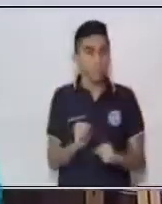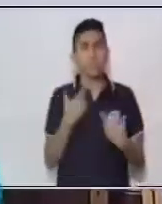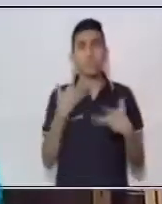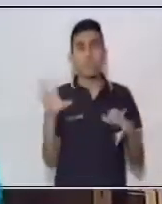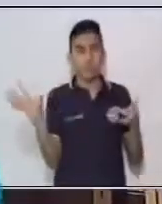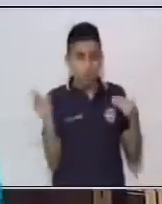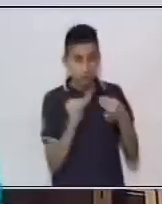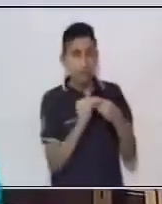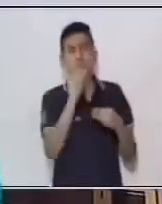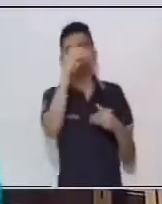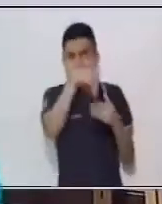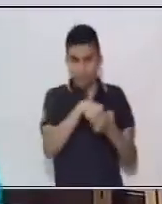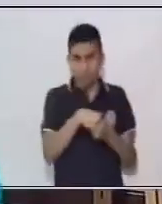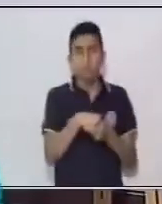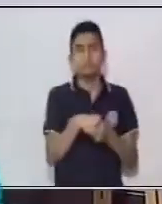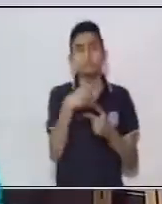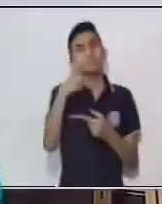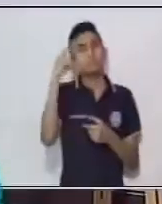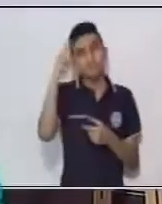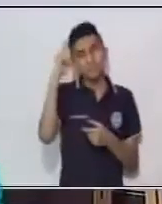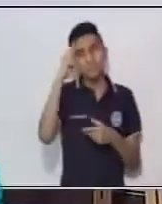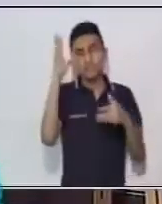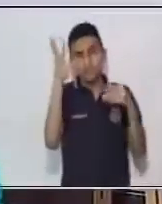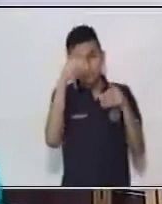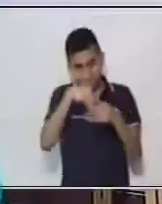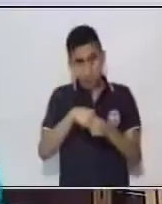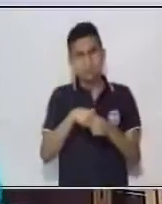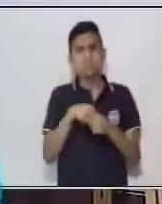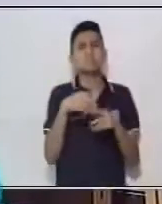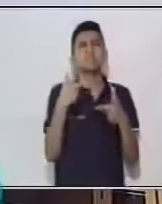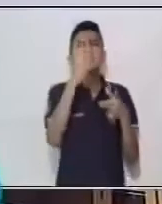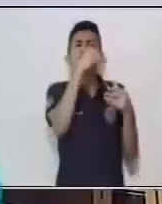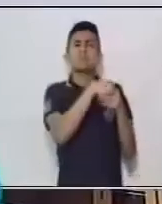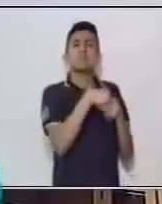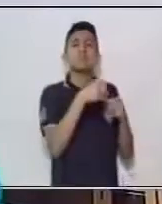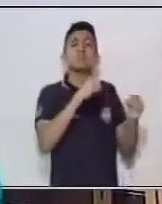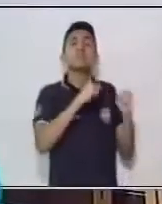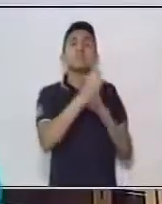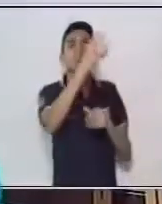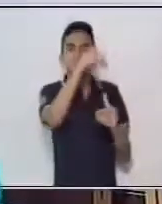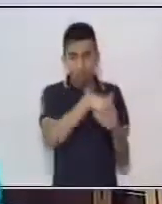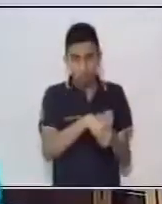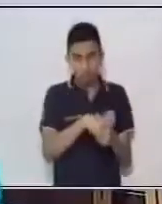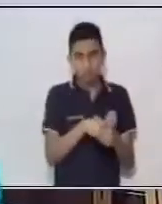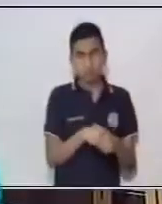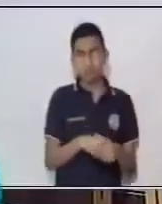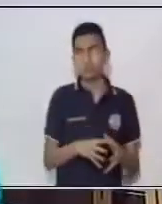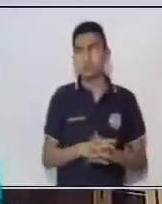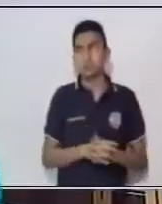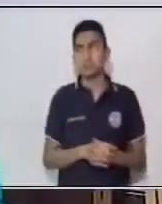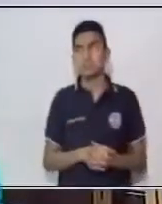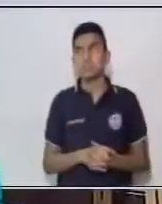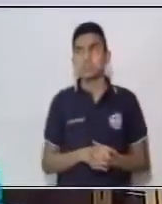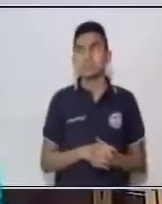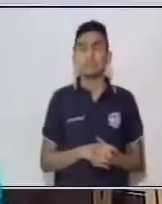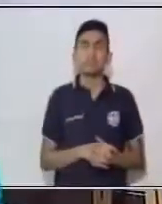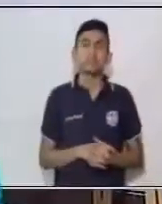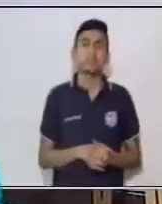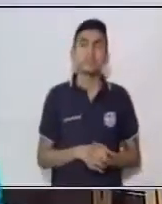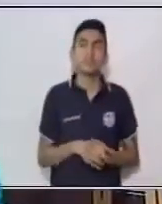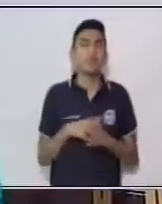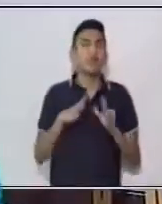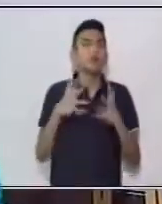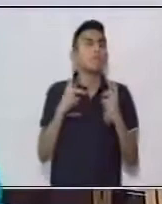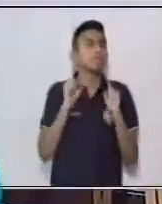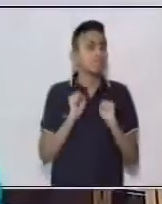un complemento directo. Recuérdate que el complemento directo es aquel sobre el que recae la acción. Entonces, ¿qué